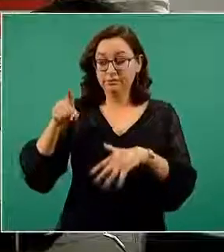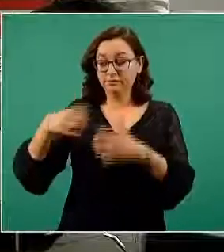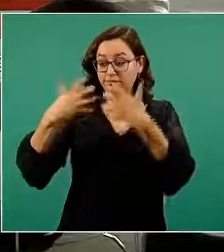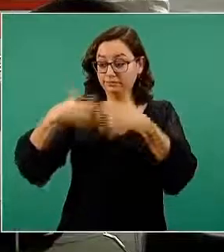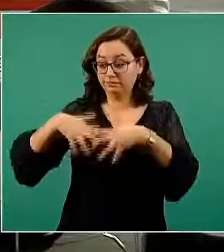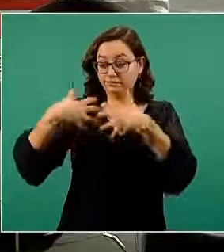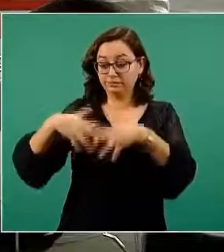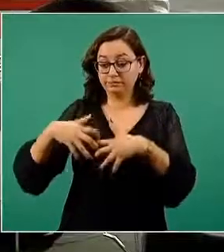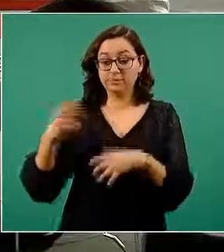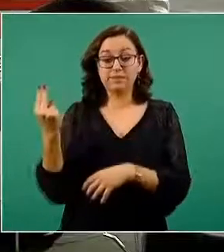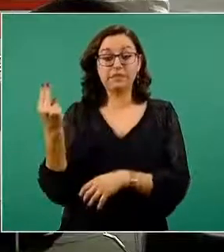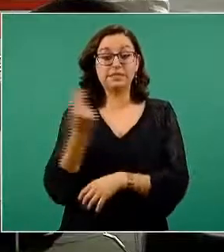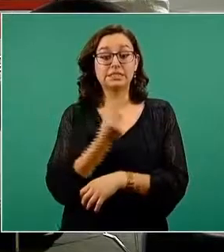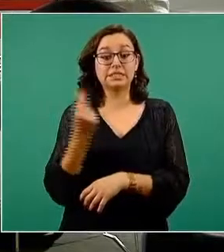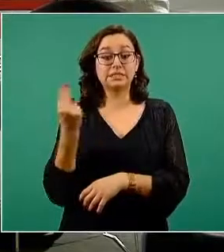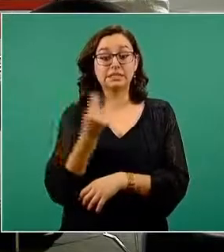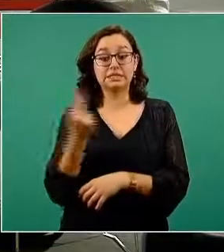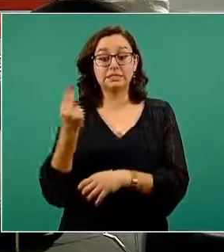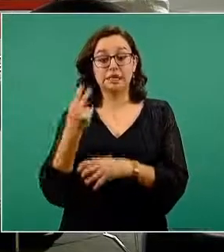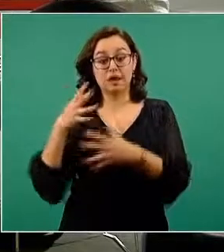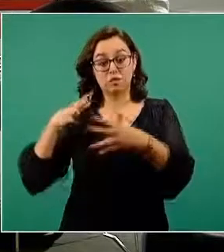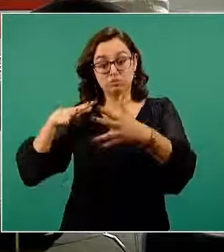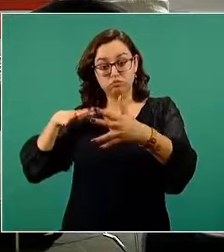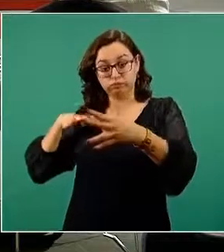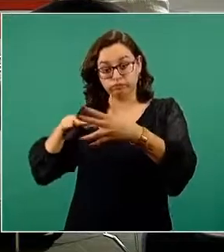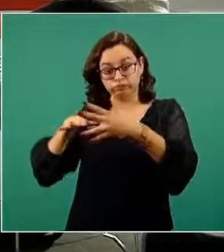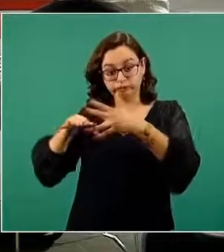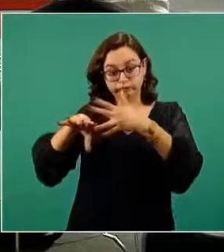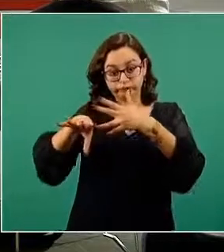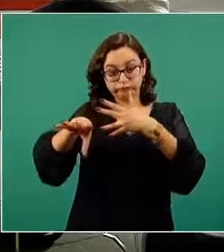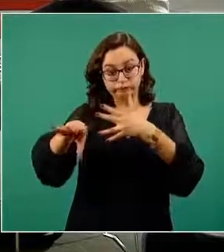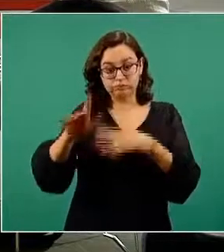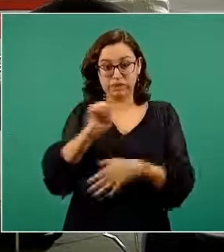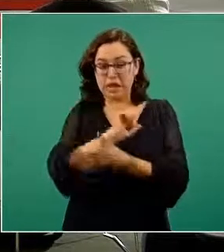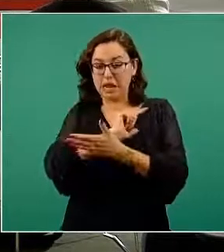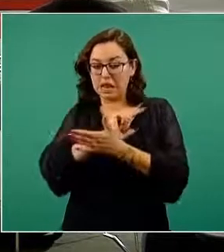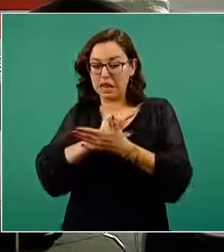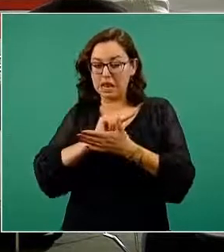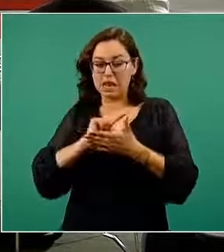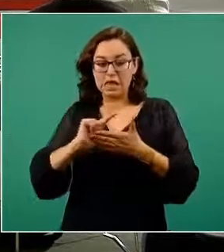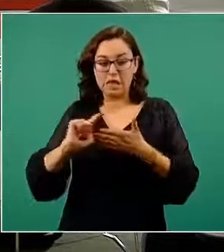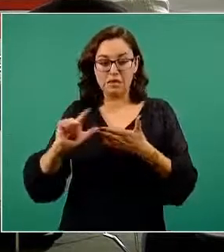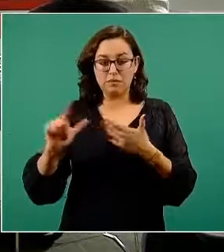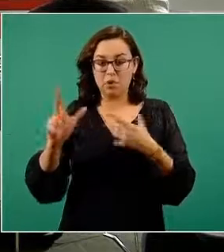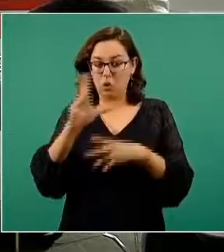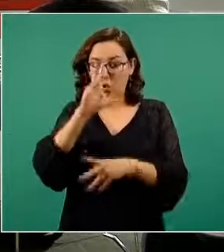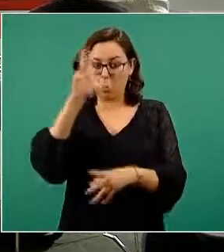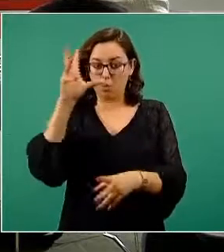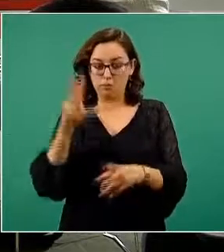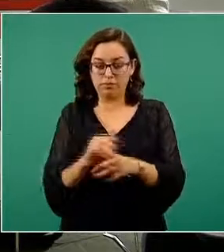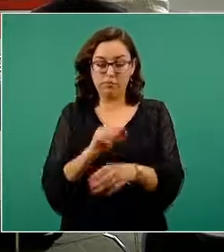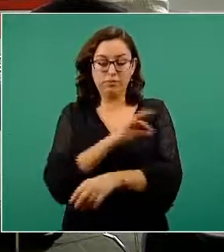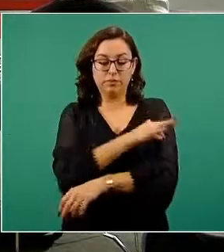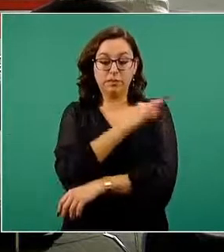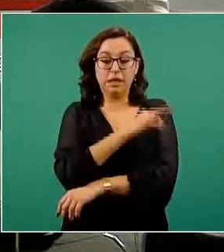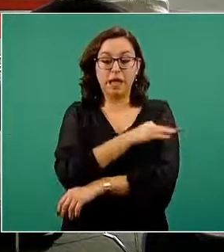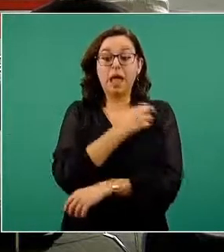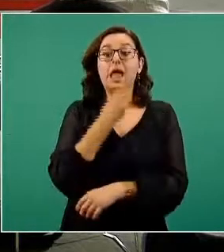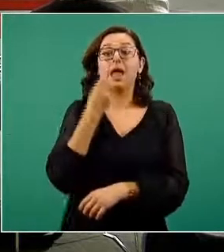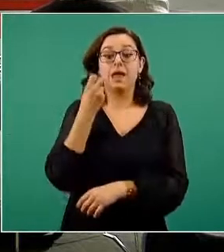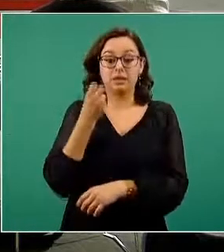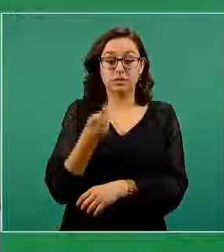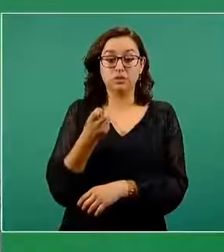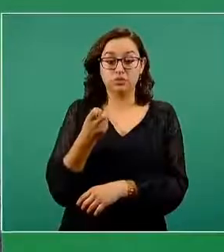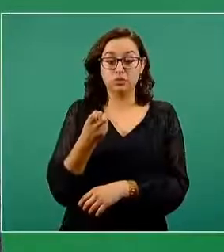eficiencia para purificar por completo los graneles de las vacunas. Y estos